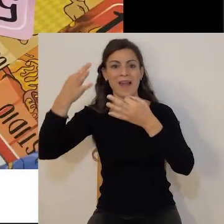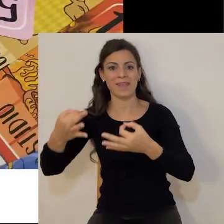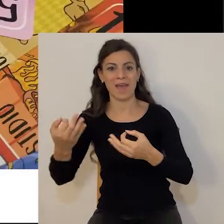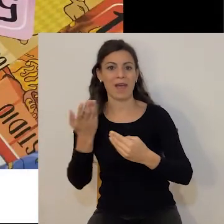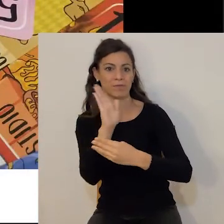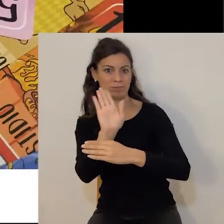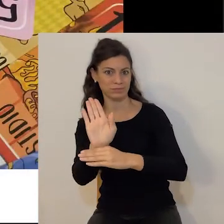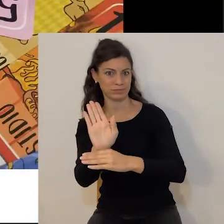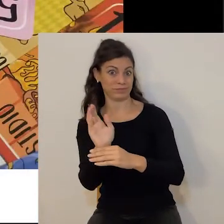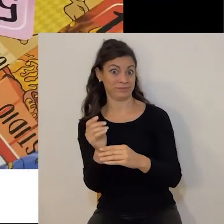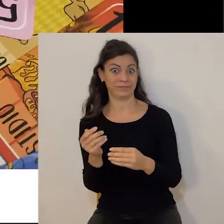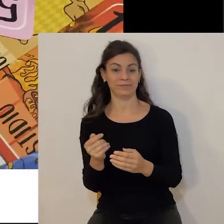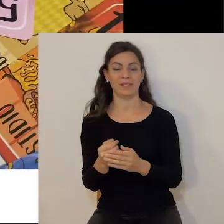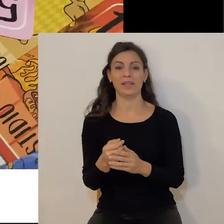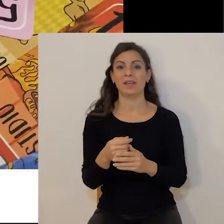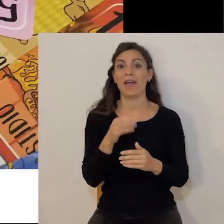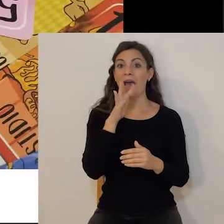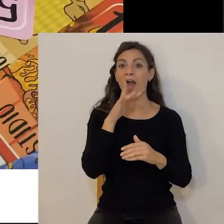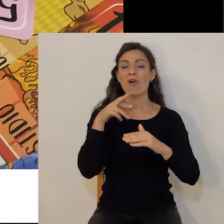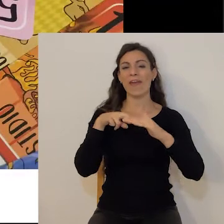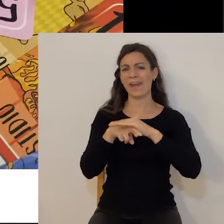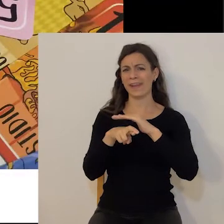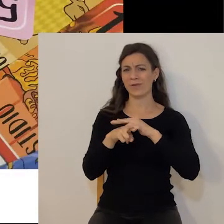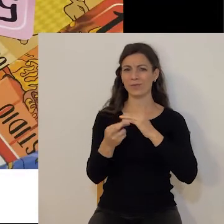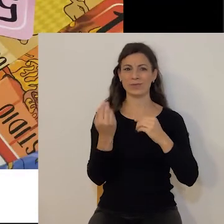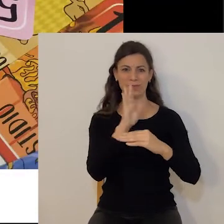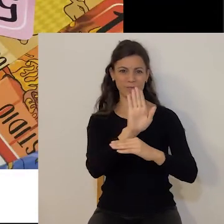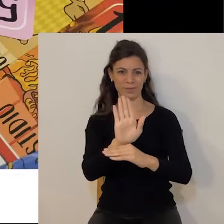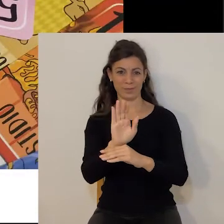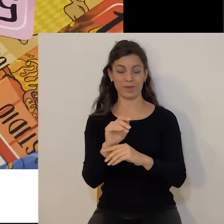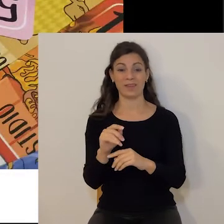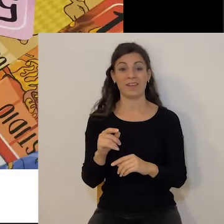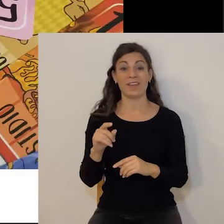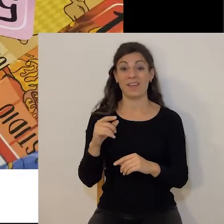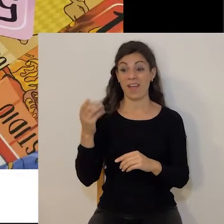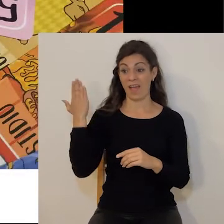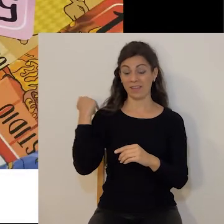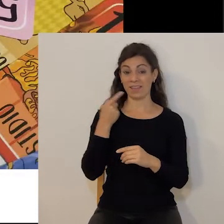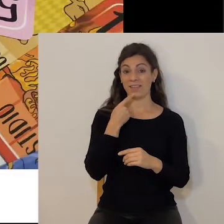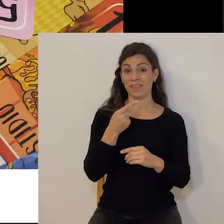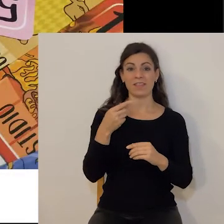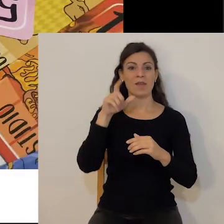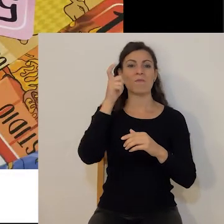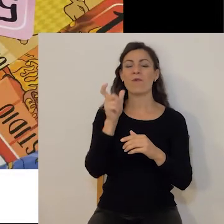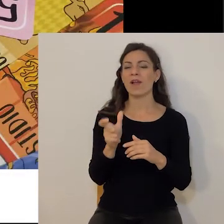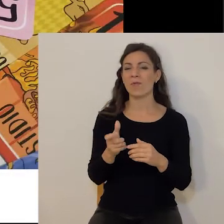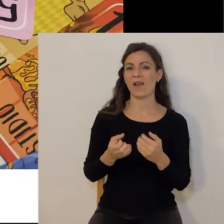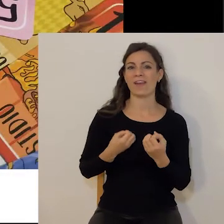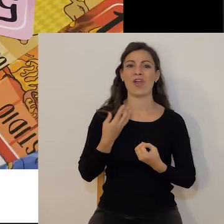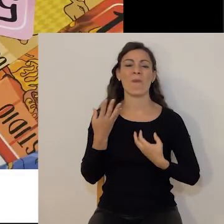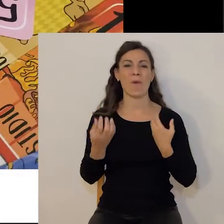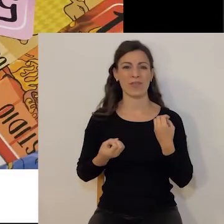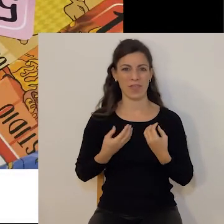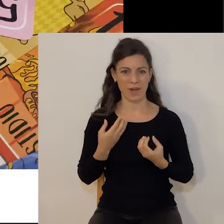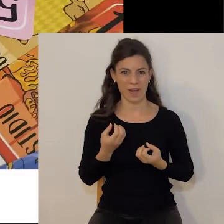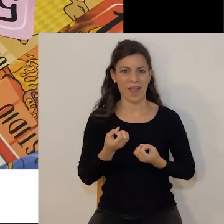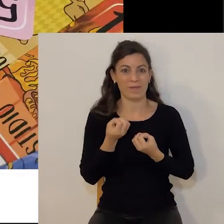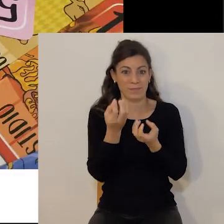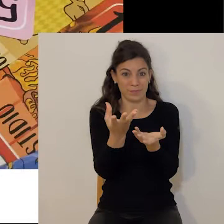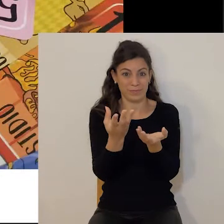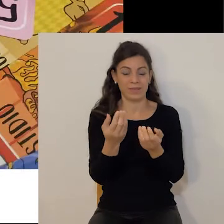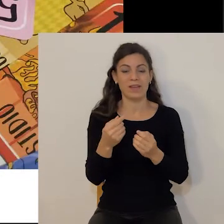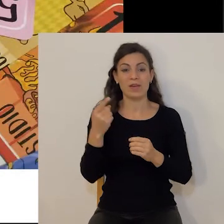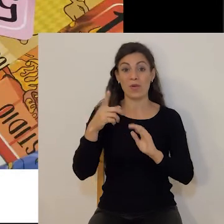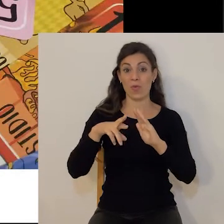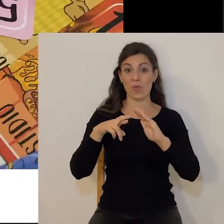a ver recursos, ¿no? Y lo primero que os decía es que hay que fomentar un vocabulario emocional. Entonces, uno de